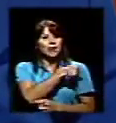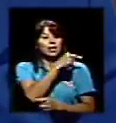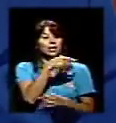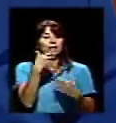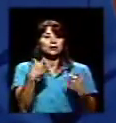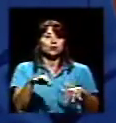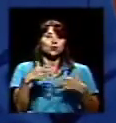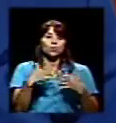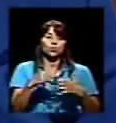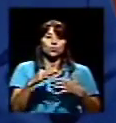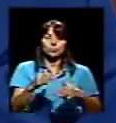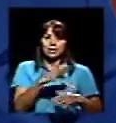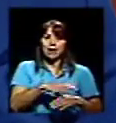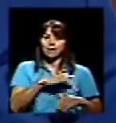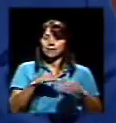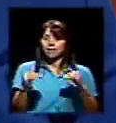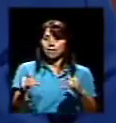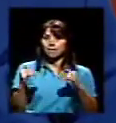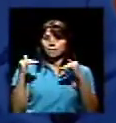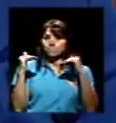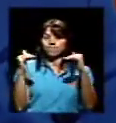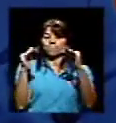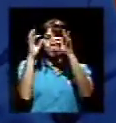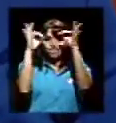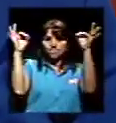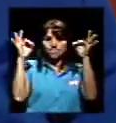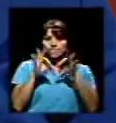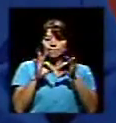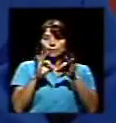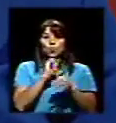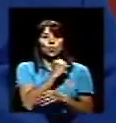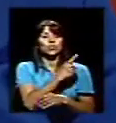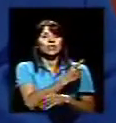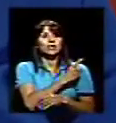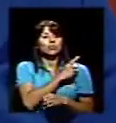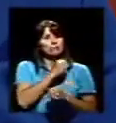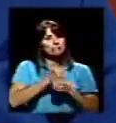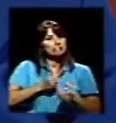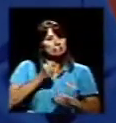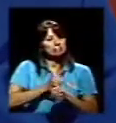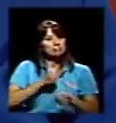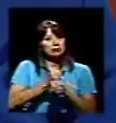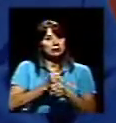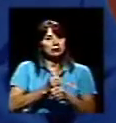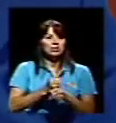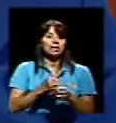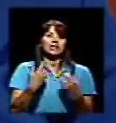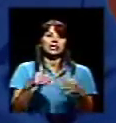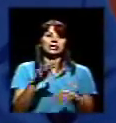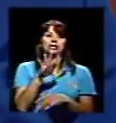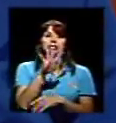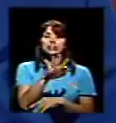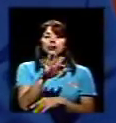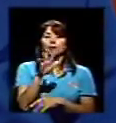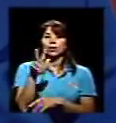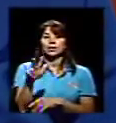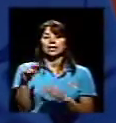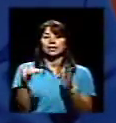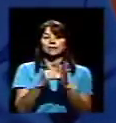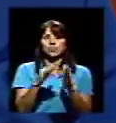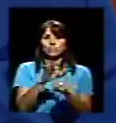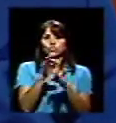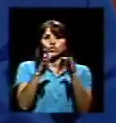altamente calificados, una junta directiva comprometida y 53 mil funcionarios que están comprometidos con la seguridad social.